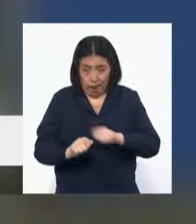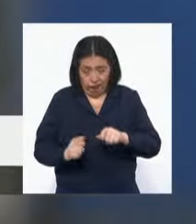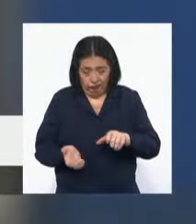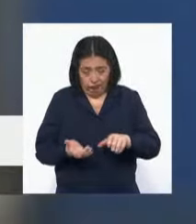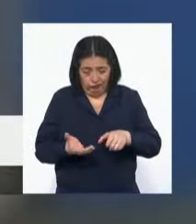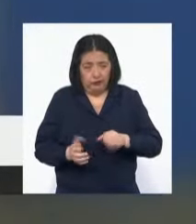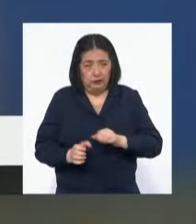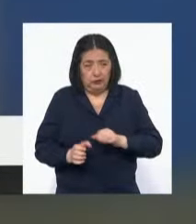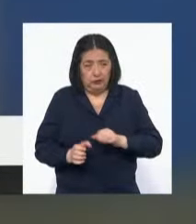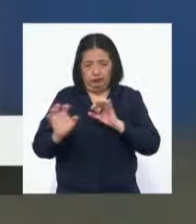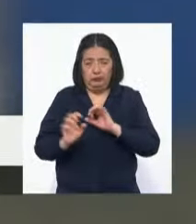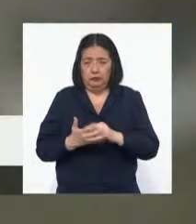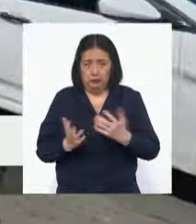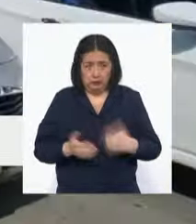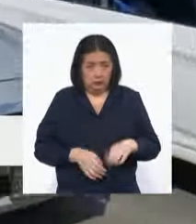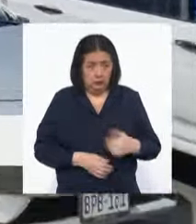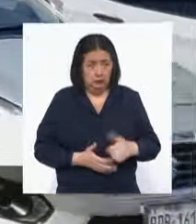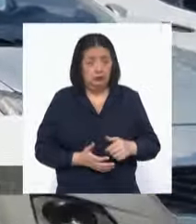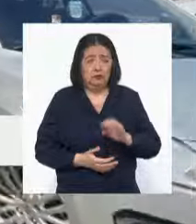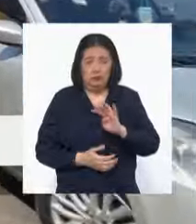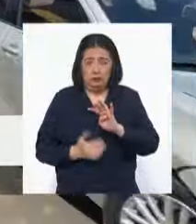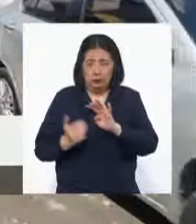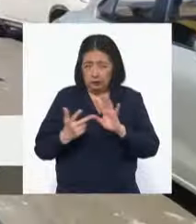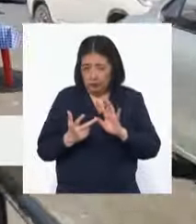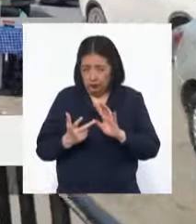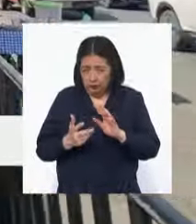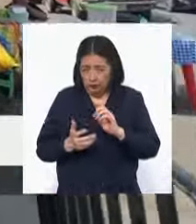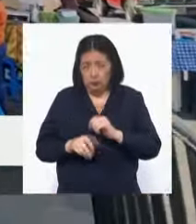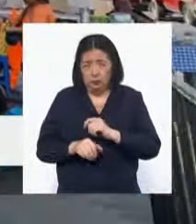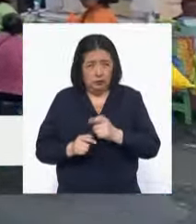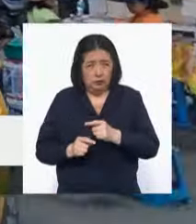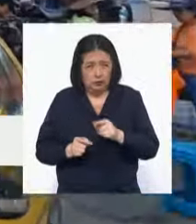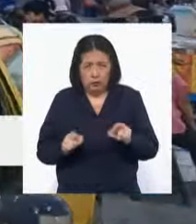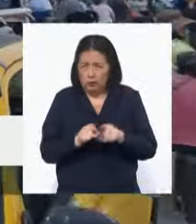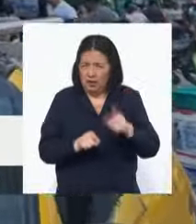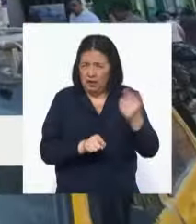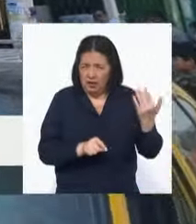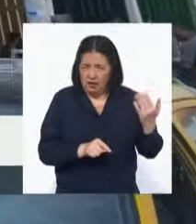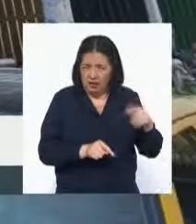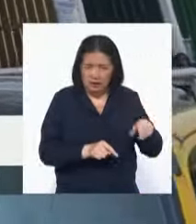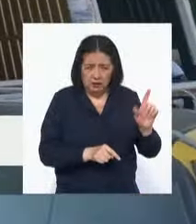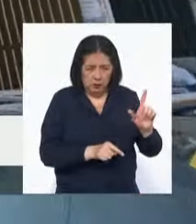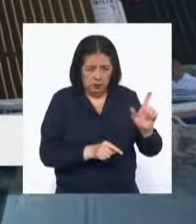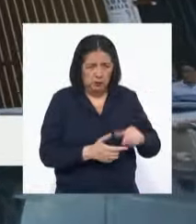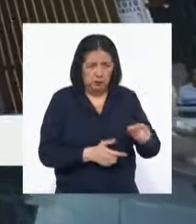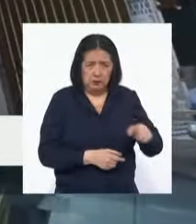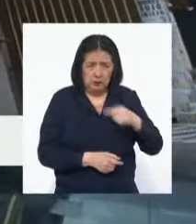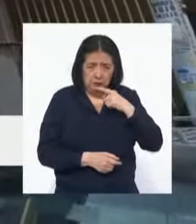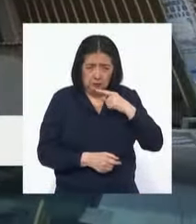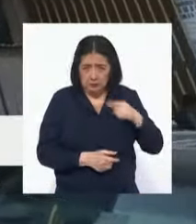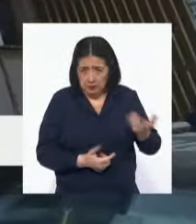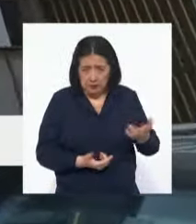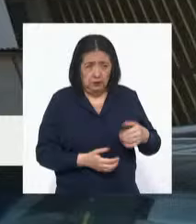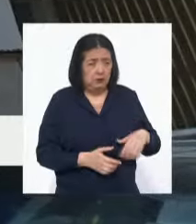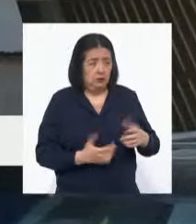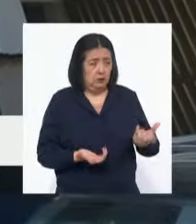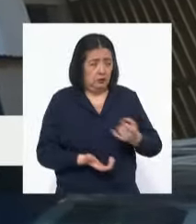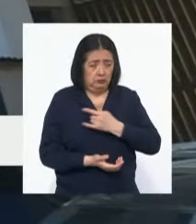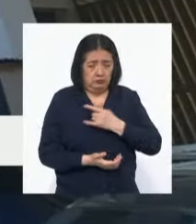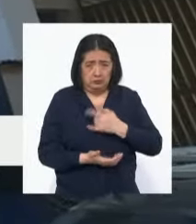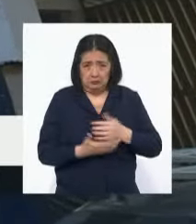ocurrió a menos de 48 horas del ataque a disparos que sufrió el mismo local el pasado lunes. Una joven universitaria que